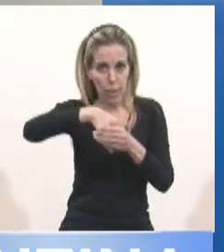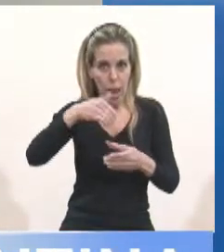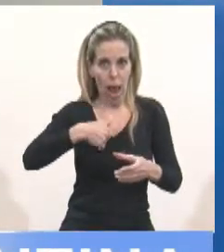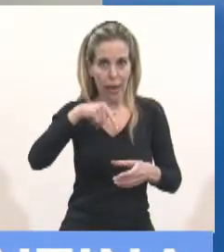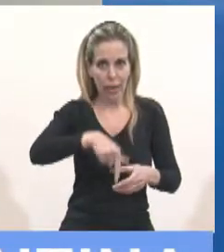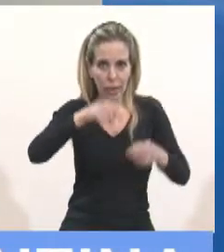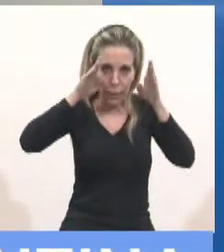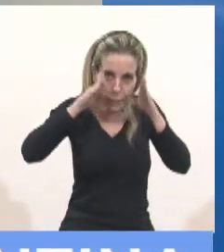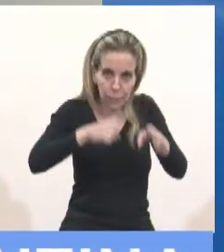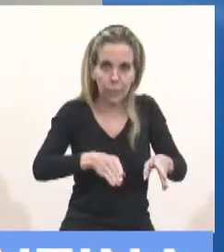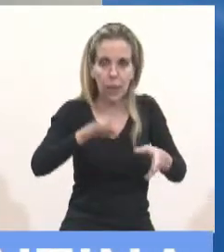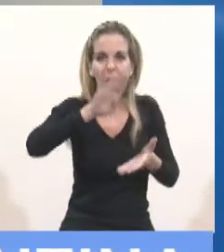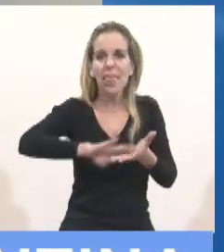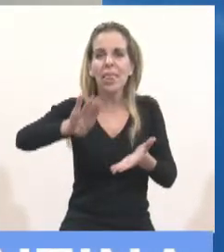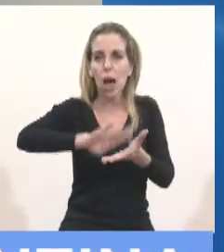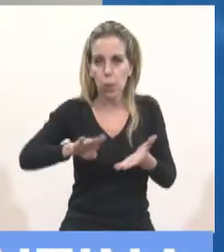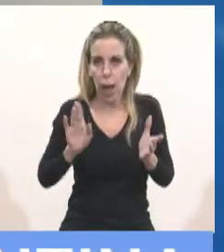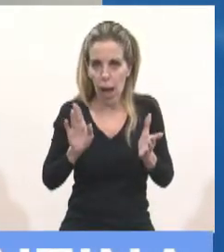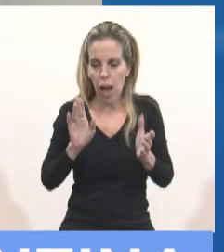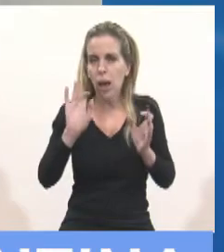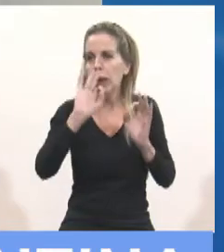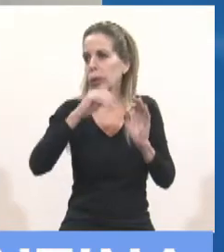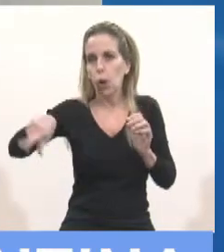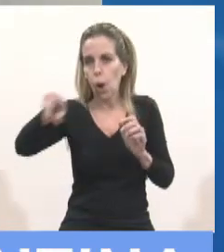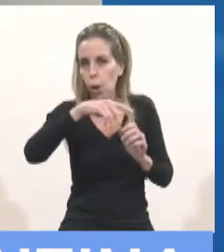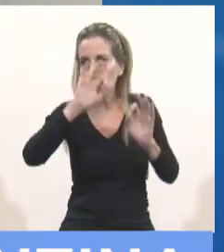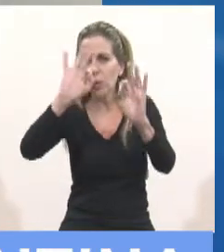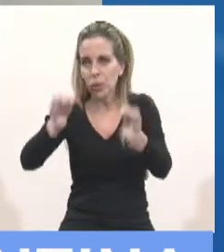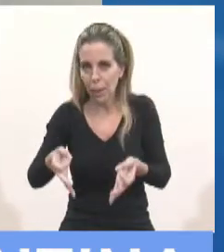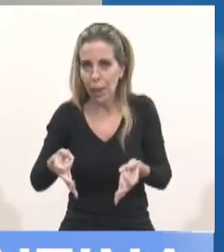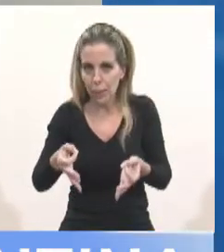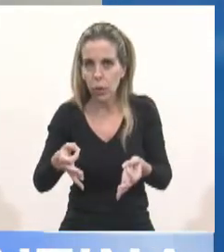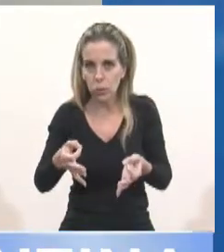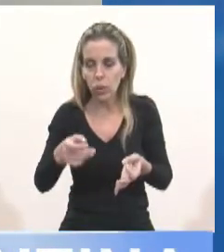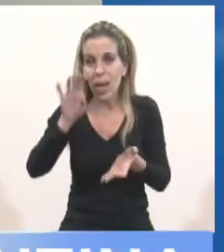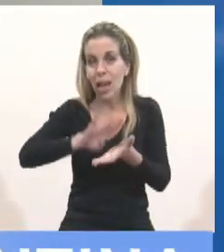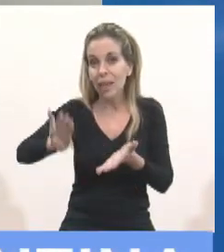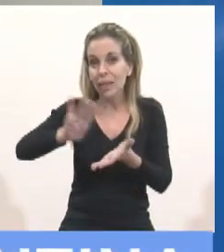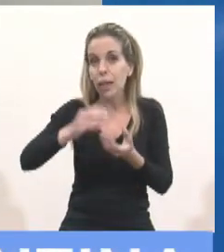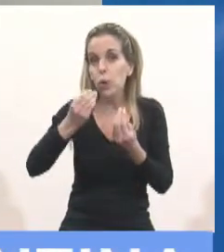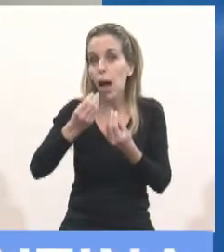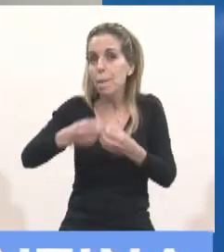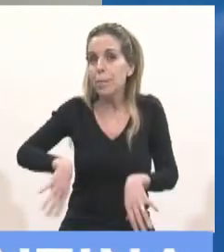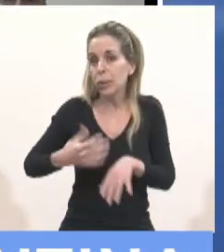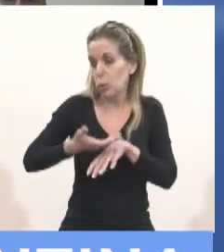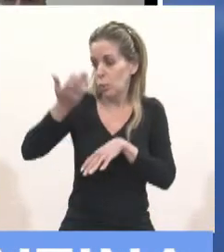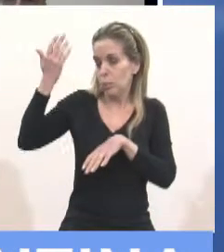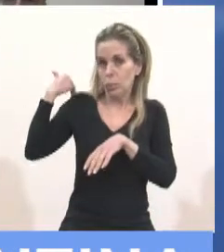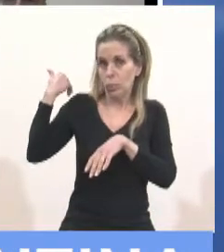Deuda que, como todos sabemos y se ha mencionado, se inició